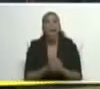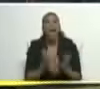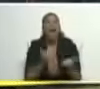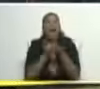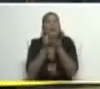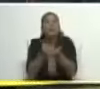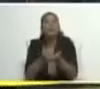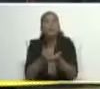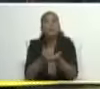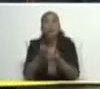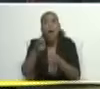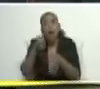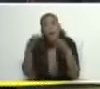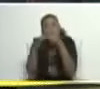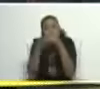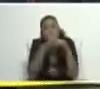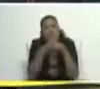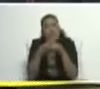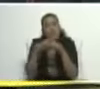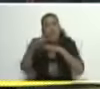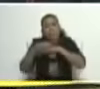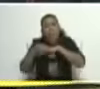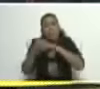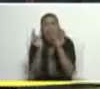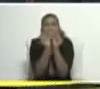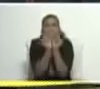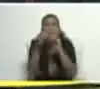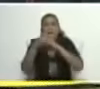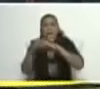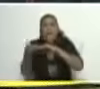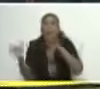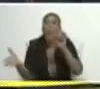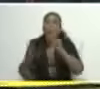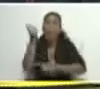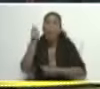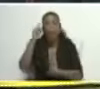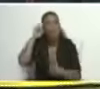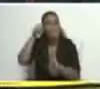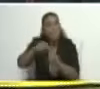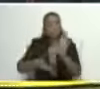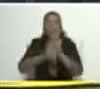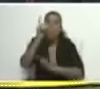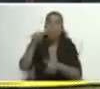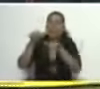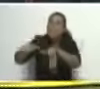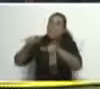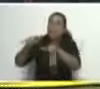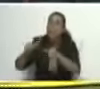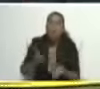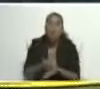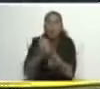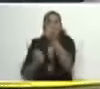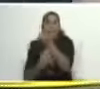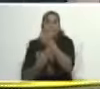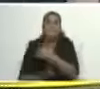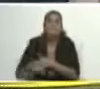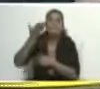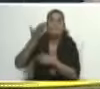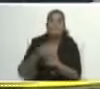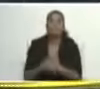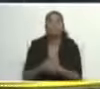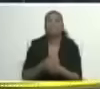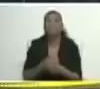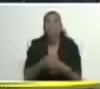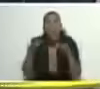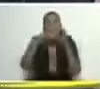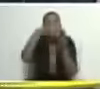ayudar a los pequeños estados insulares globalmente para que logren las metas de desarrollo sostenible. Los